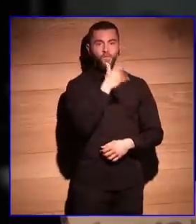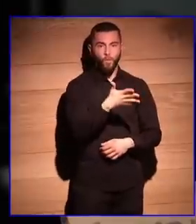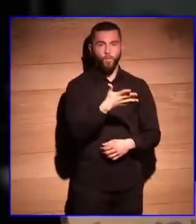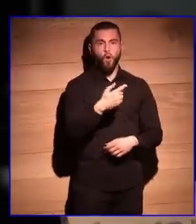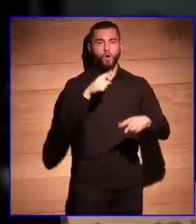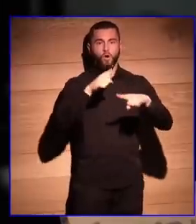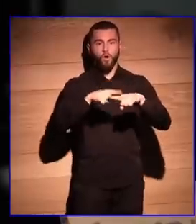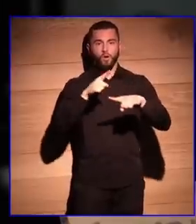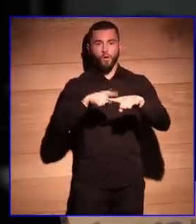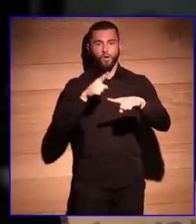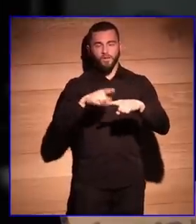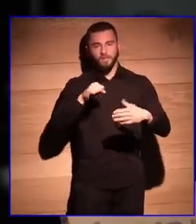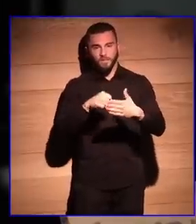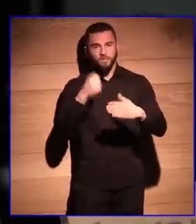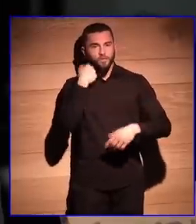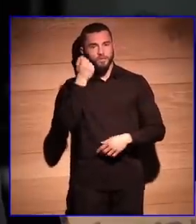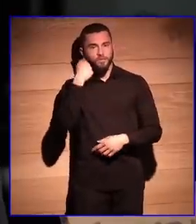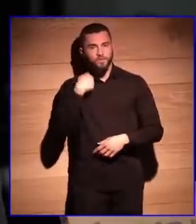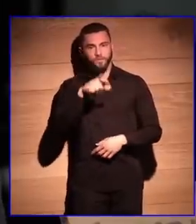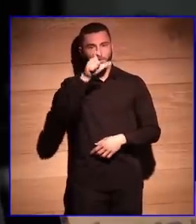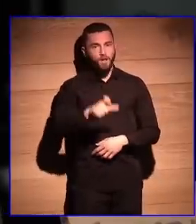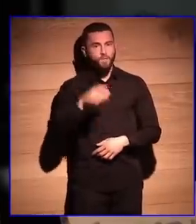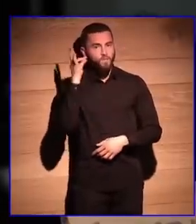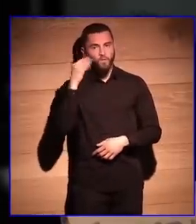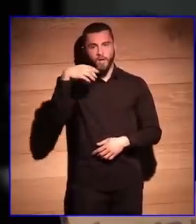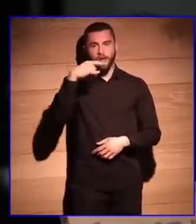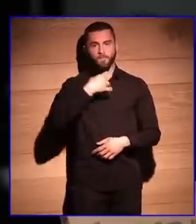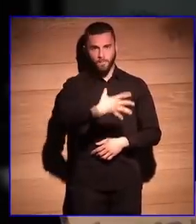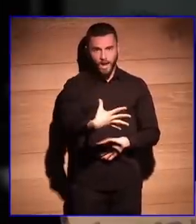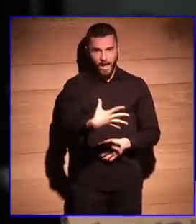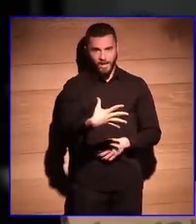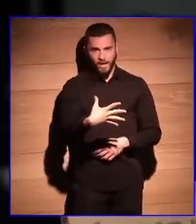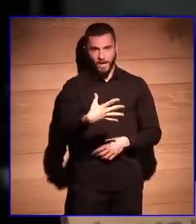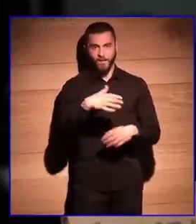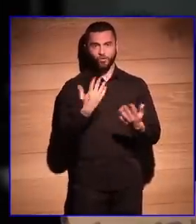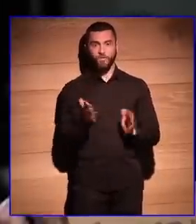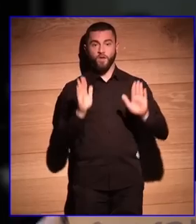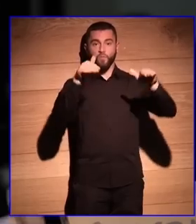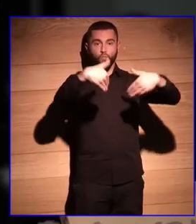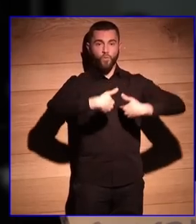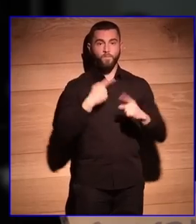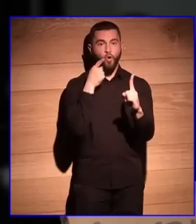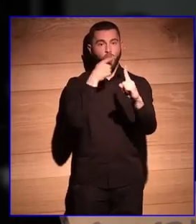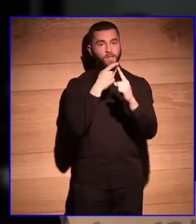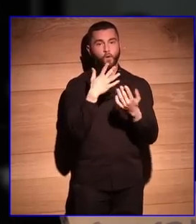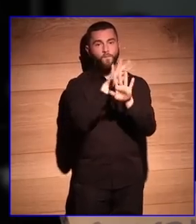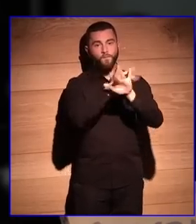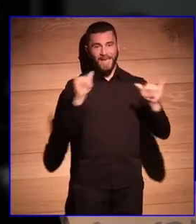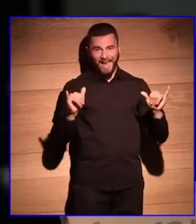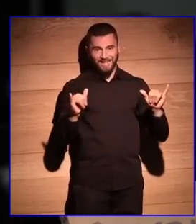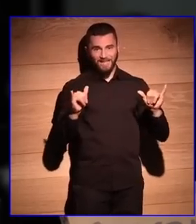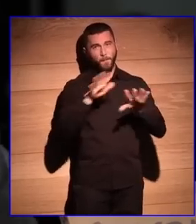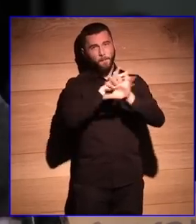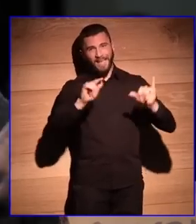a una mujer blanca y vuelve a vengarse. En realidad no es tanto que vuelva a